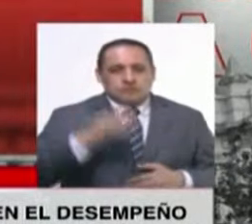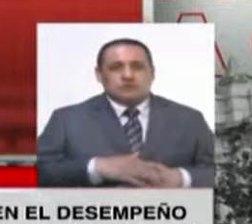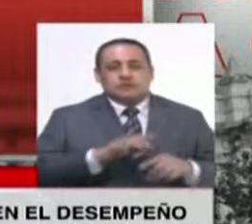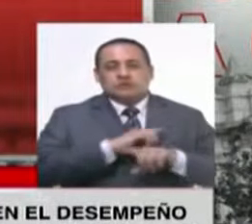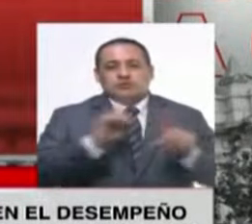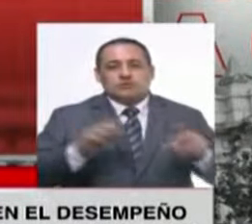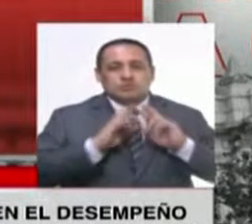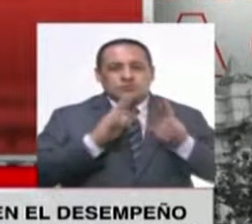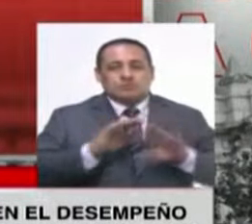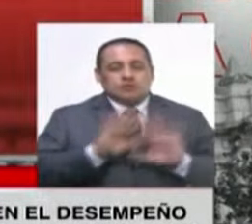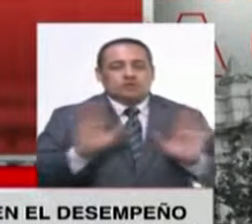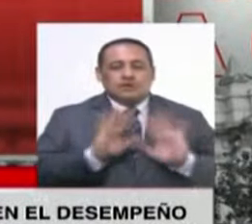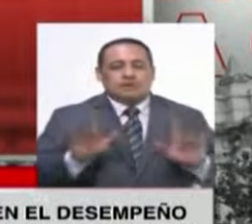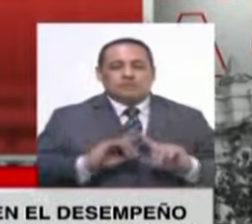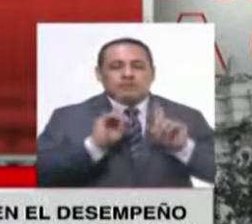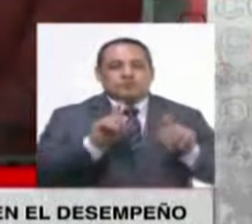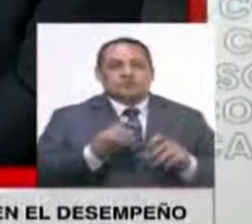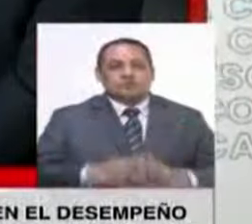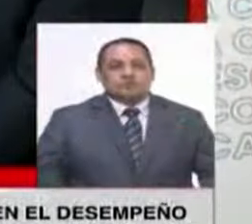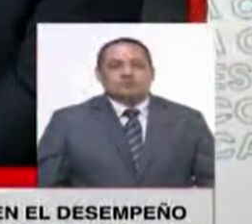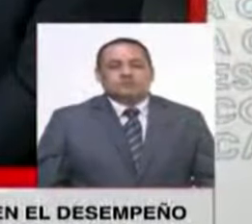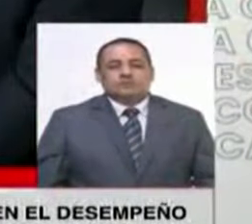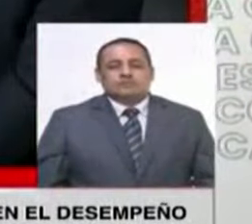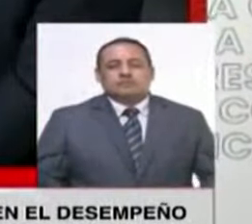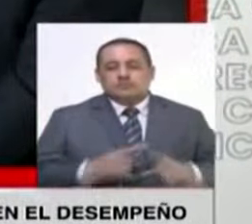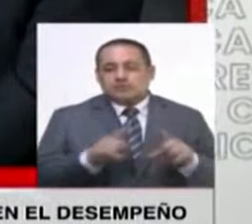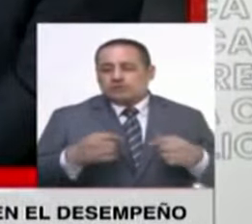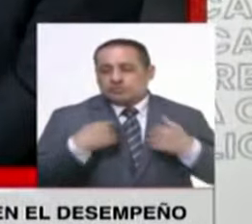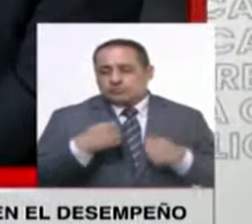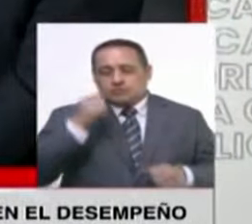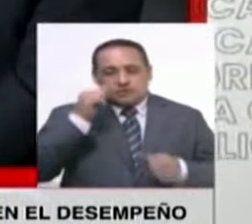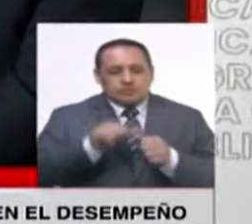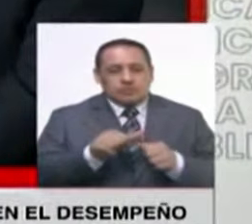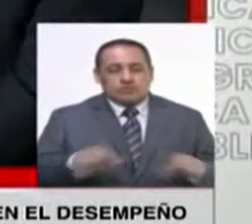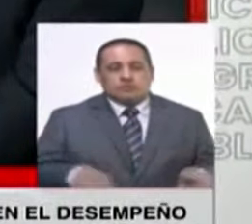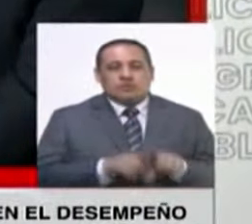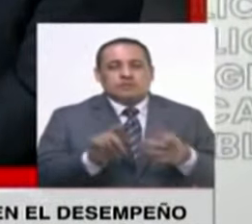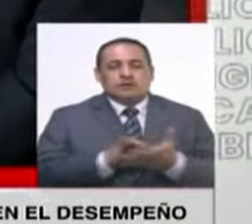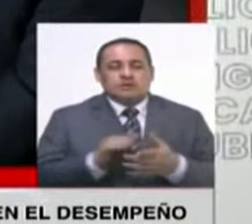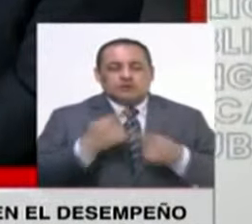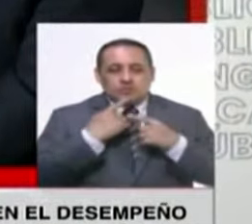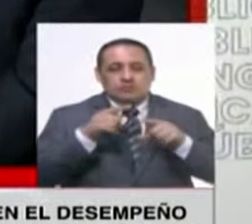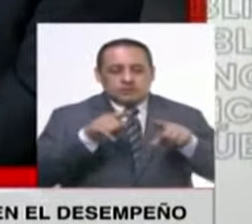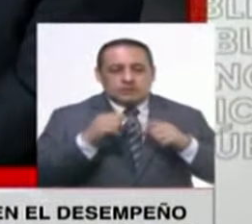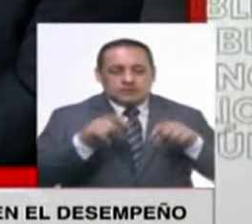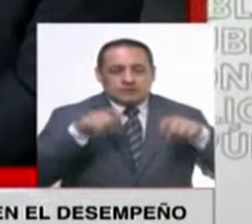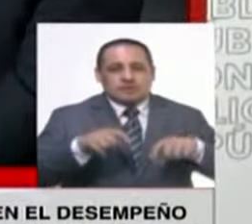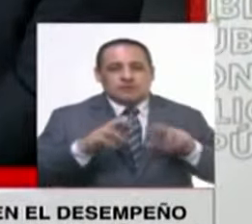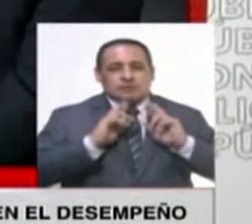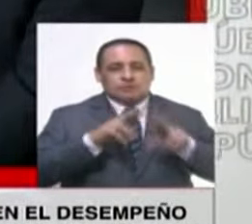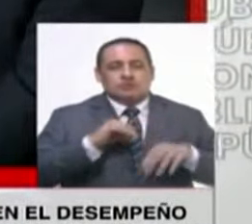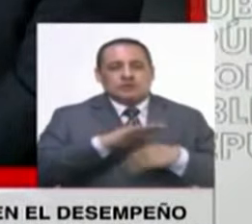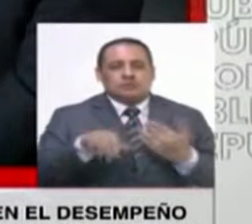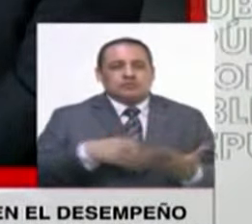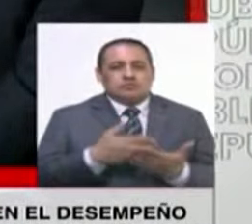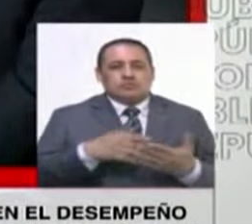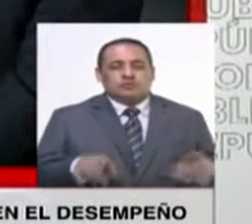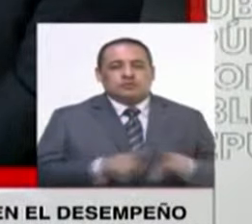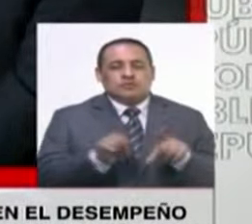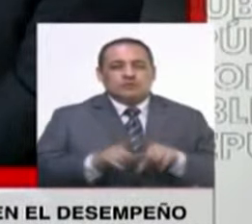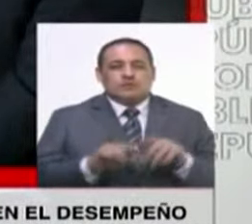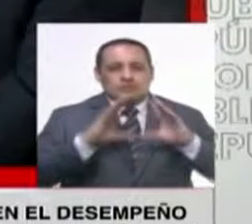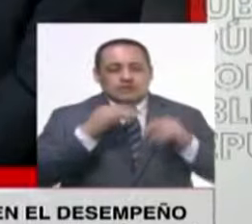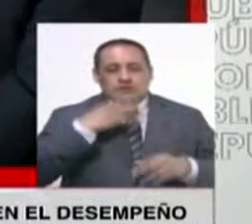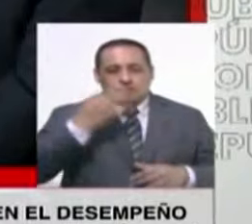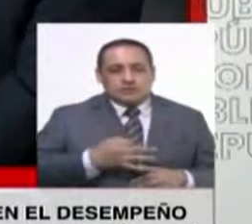va a responder, mejor no le hago ninguna pregunta. Pero yo le recomendaría que usted debe responder a todo. Usted está hablando